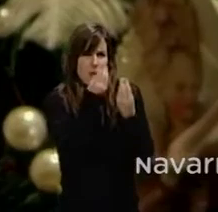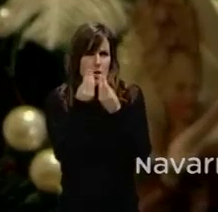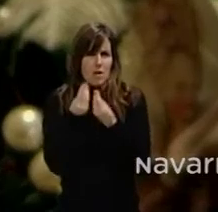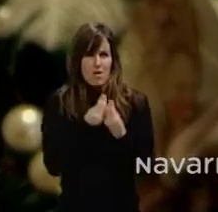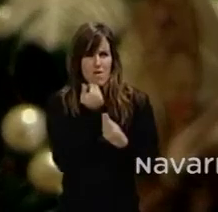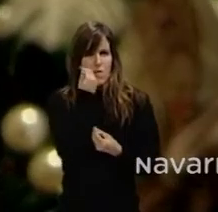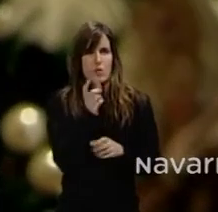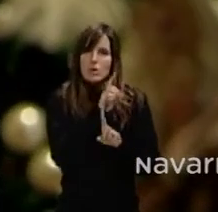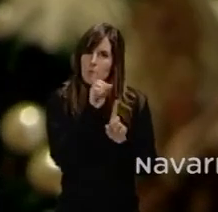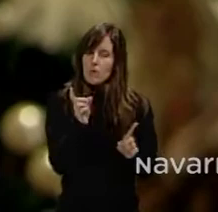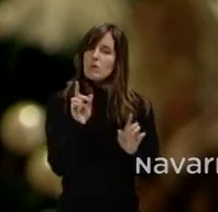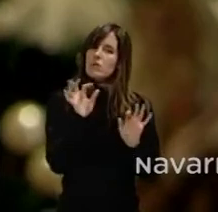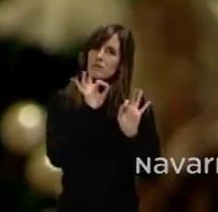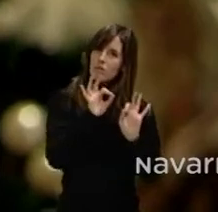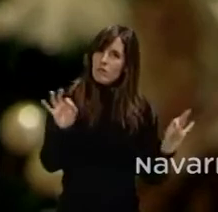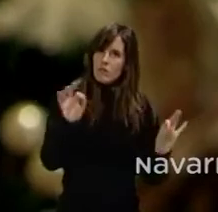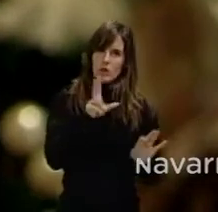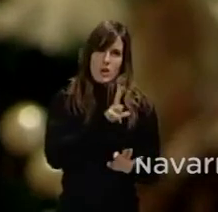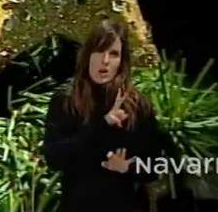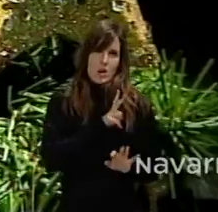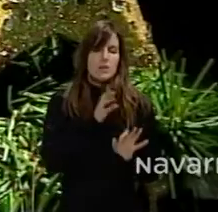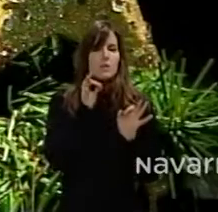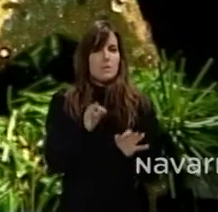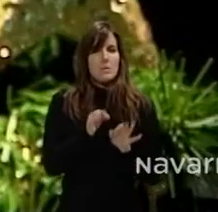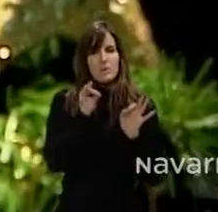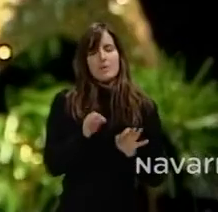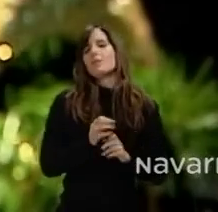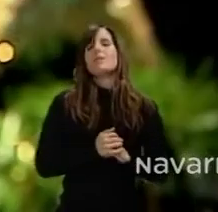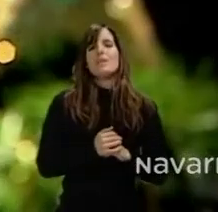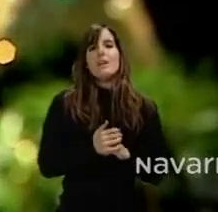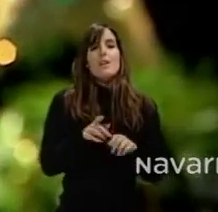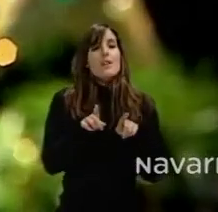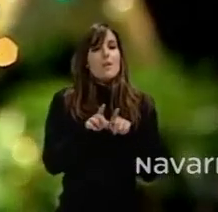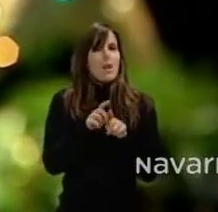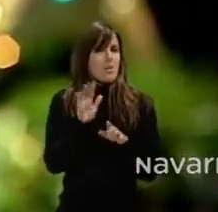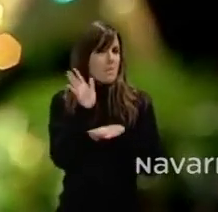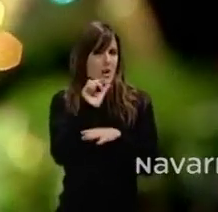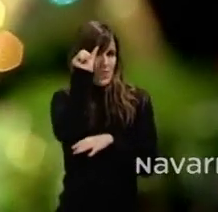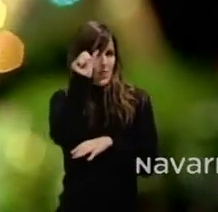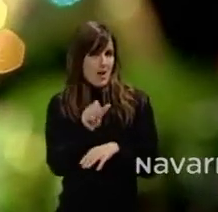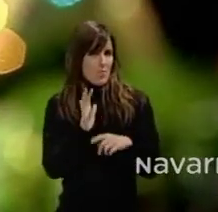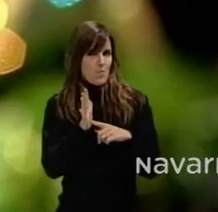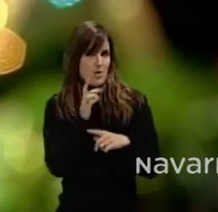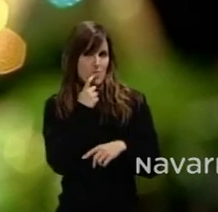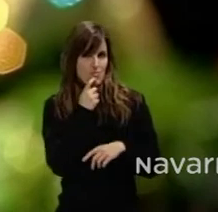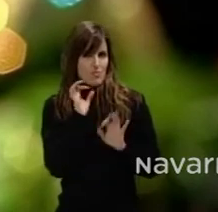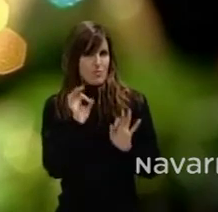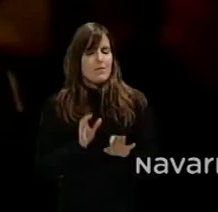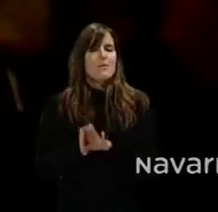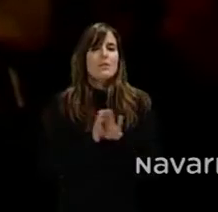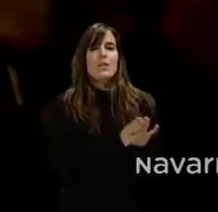o hortera sino como muy elegante y mucho glamour en plan mulangus en plan película yo estudié en Madrid